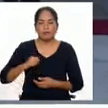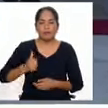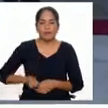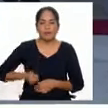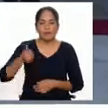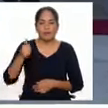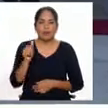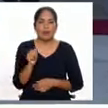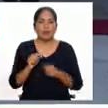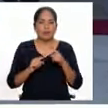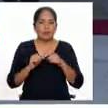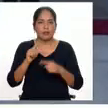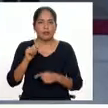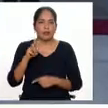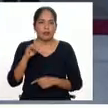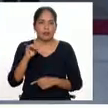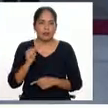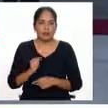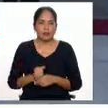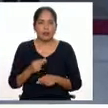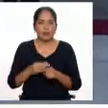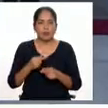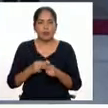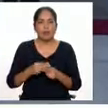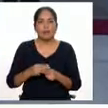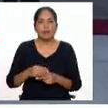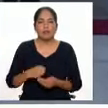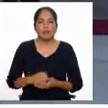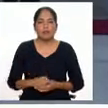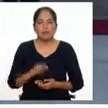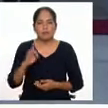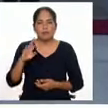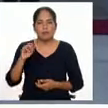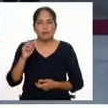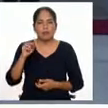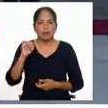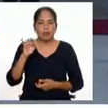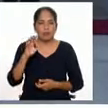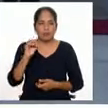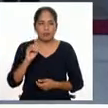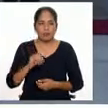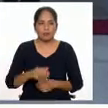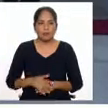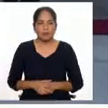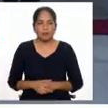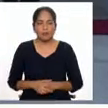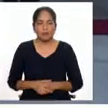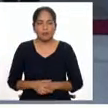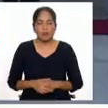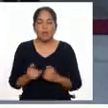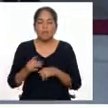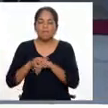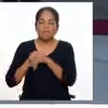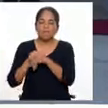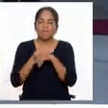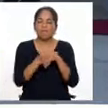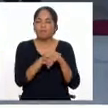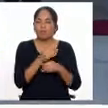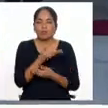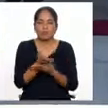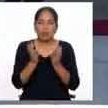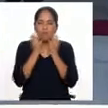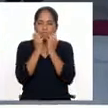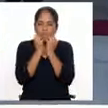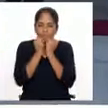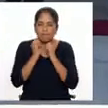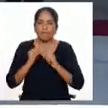Atalaya, Francisco de Asís Mendoza. Escuchemos a la autoridad local. Los demás centros poblados. Le traigo un saludo a esta población tan cariñosa que